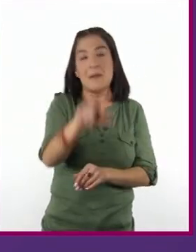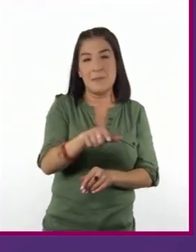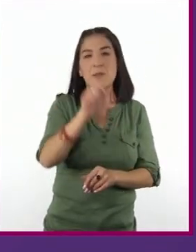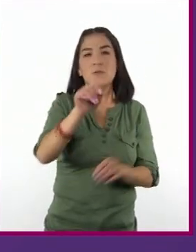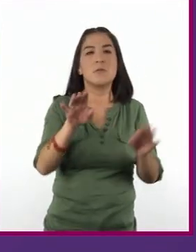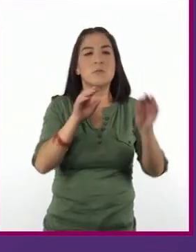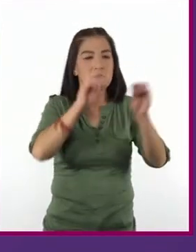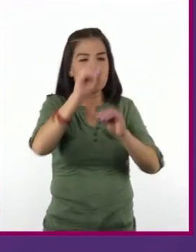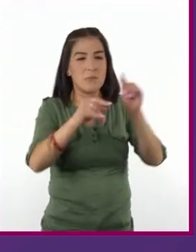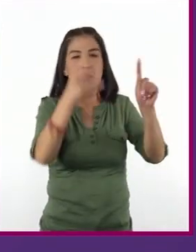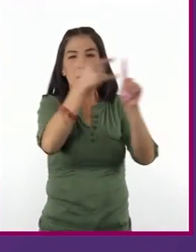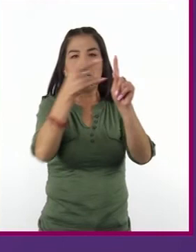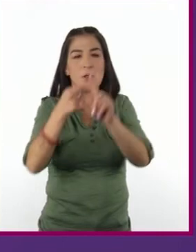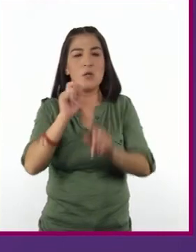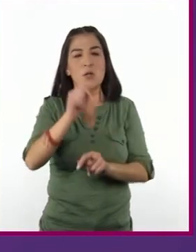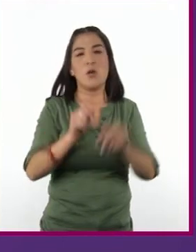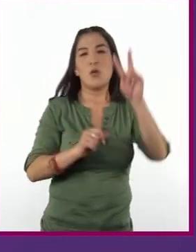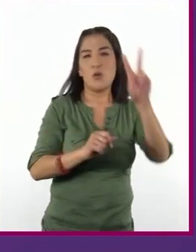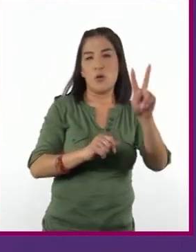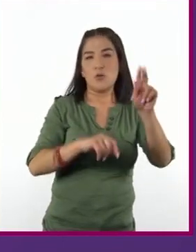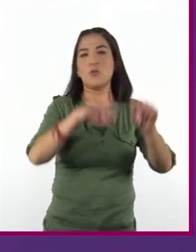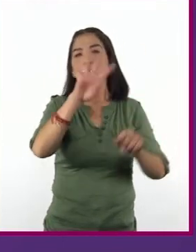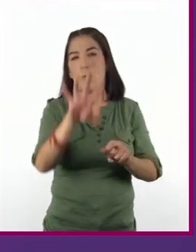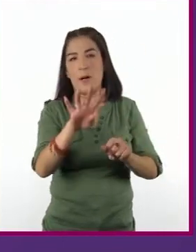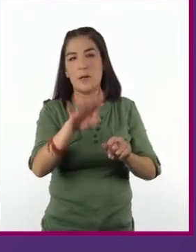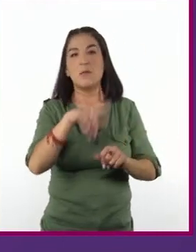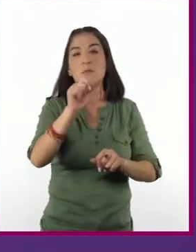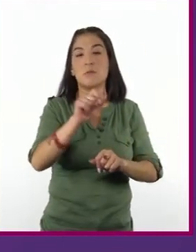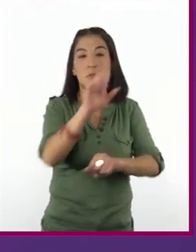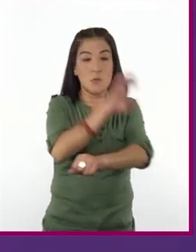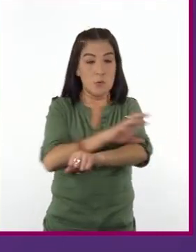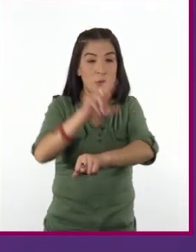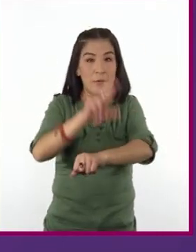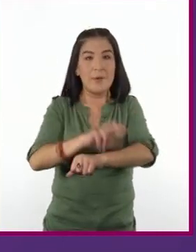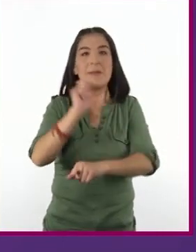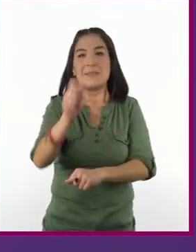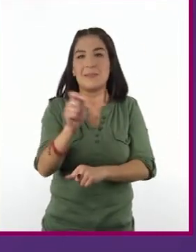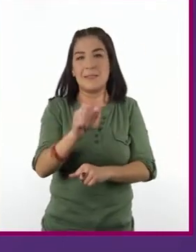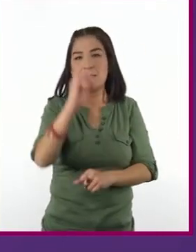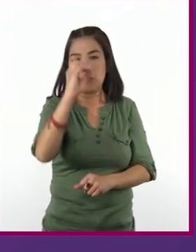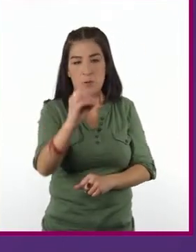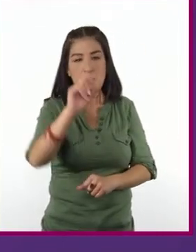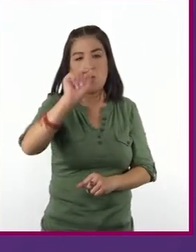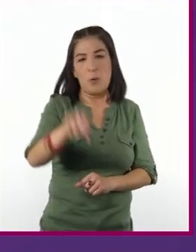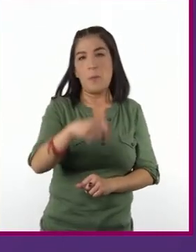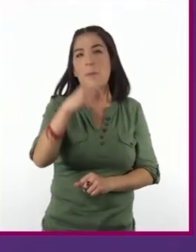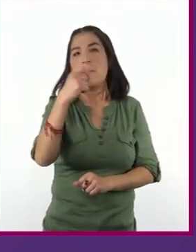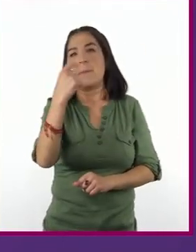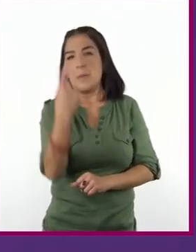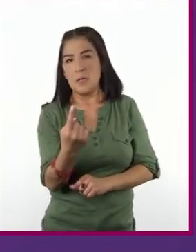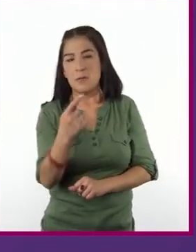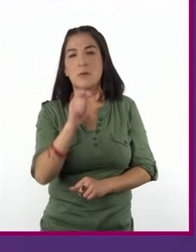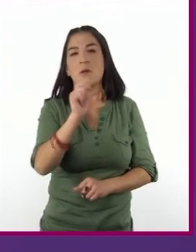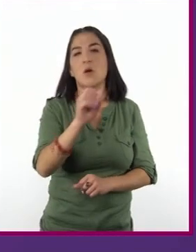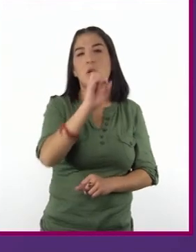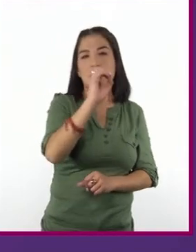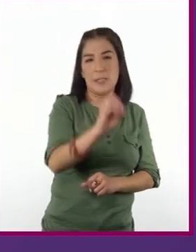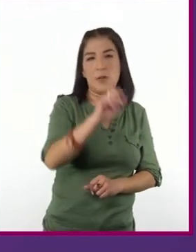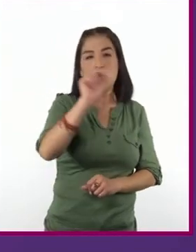ubican en los cuadrantes 2 y 4 y pasan por las coordenadas 0, menos 1 y 0,